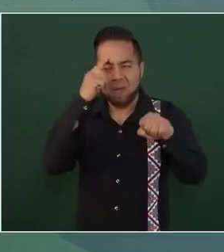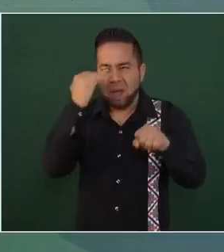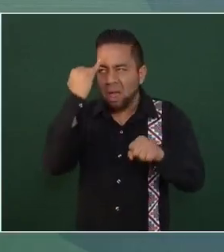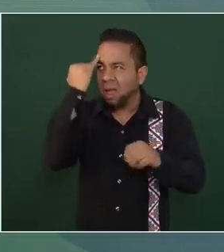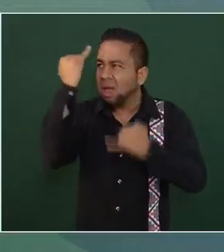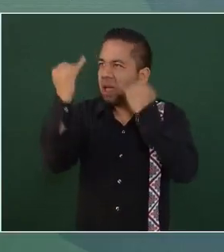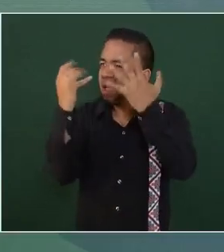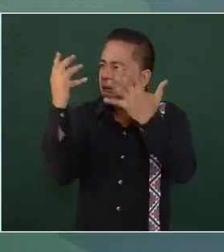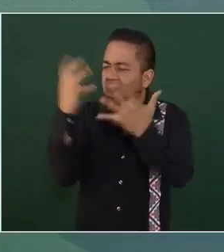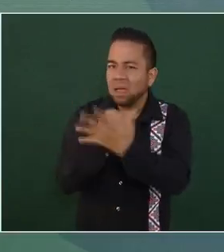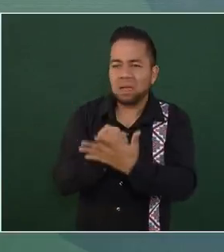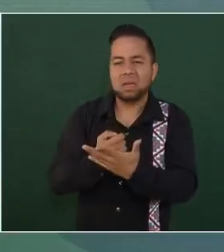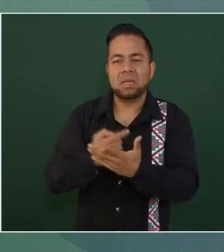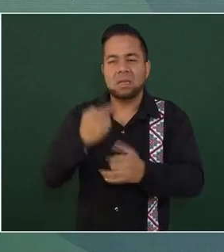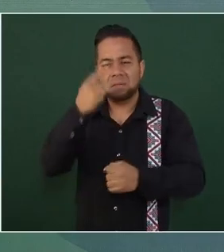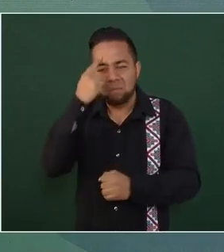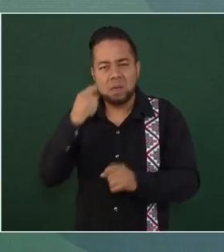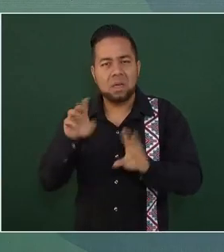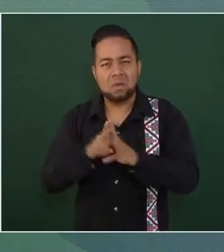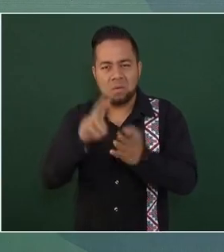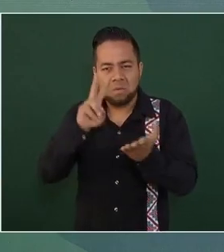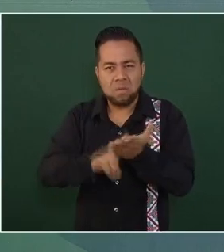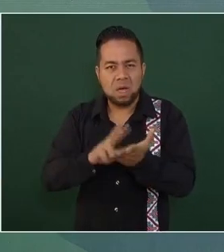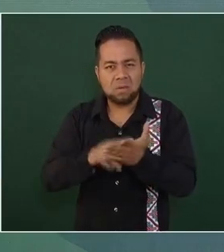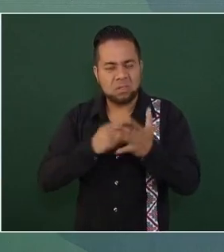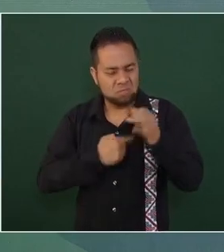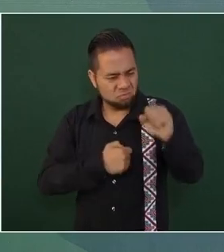luchamos por principios